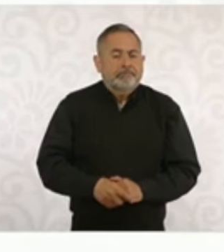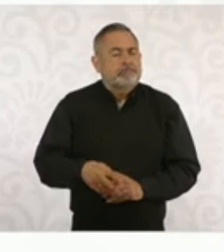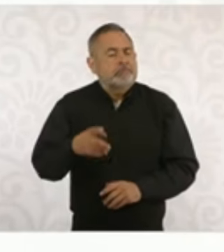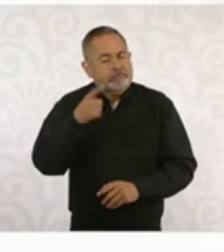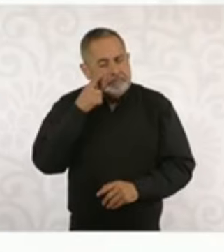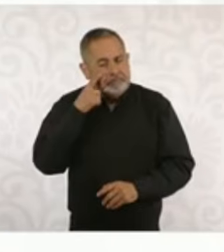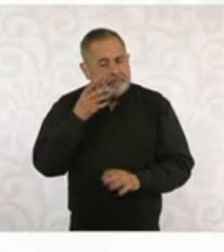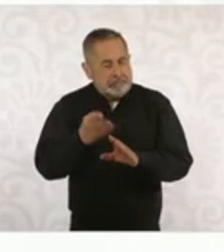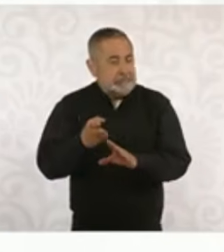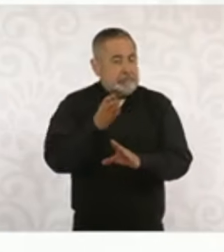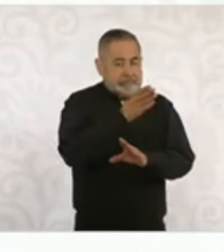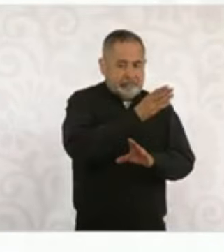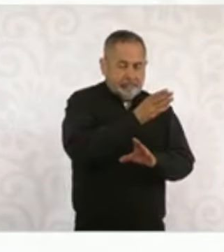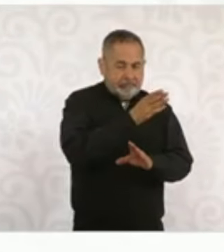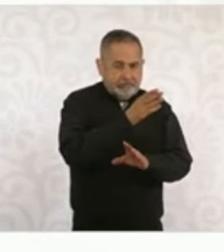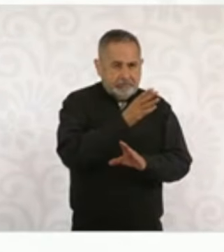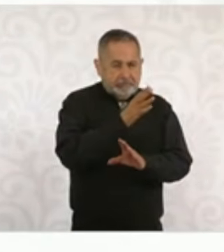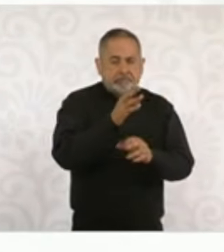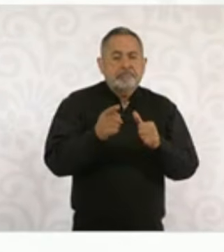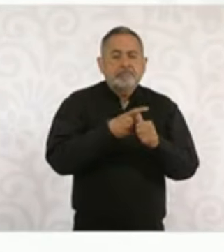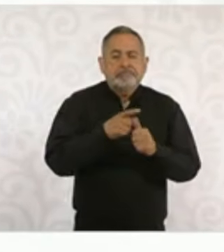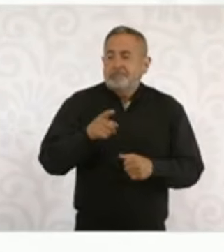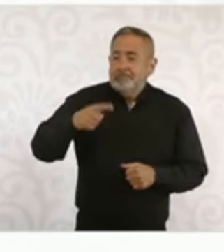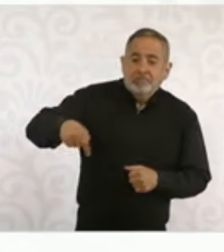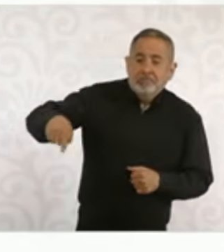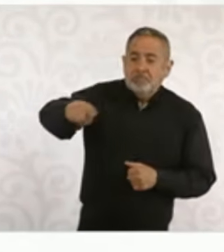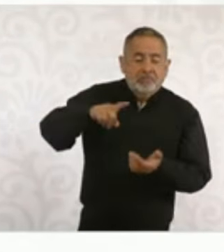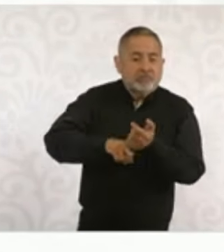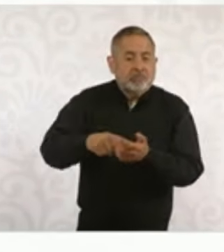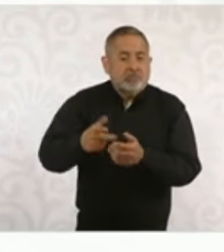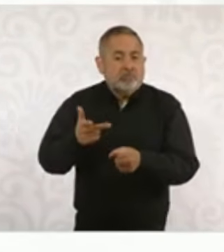Había una política, primero, de abandonar lo público,